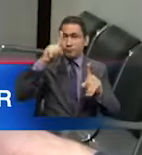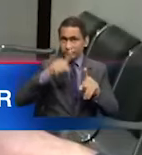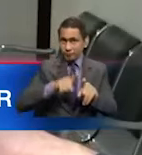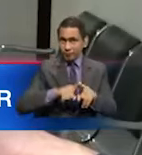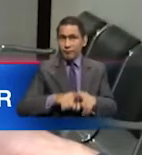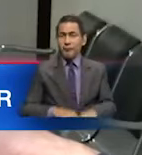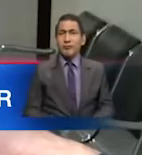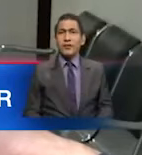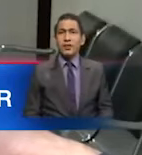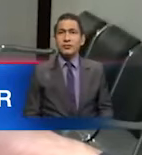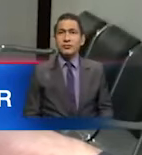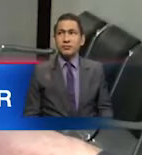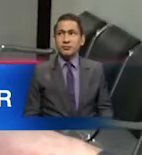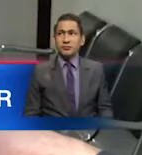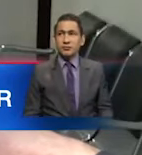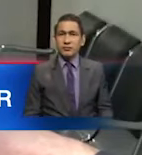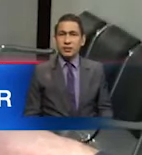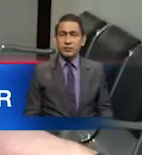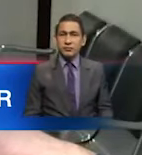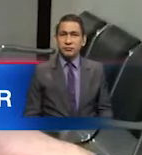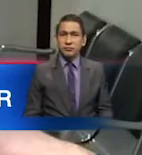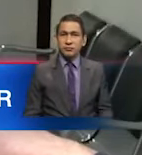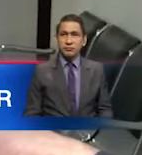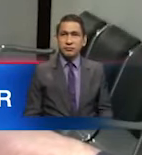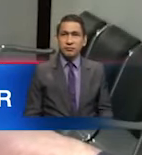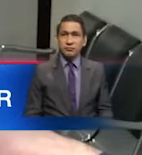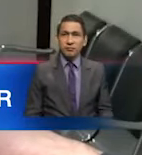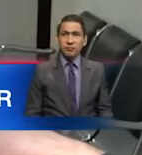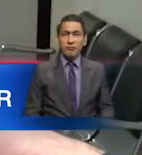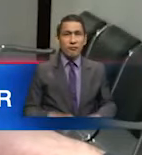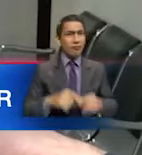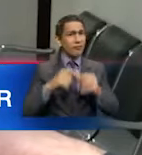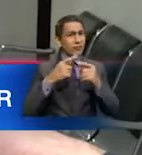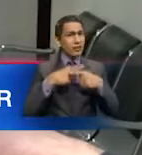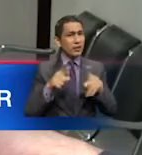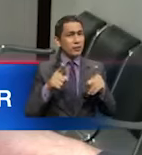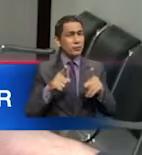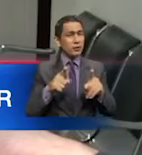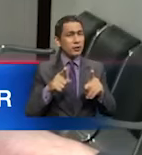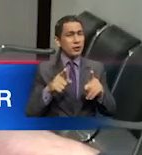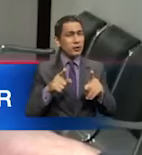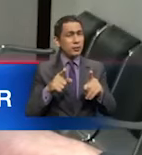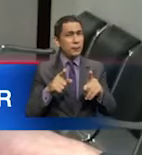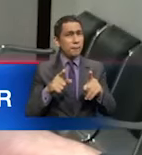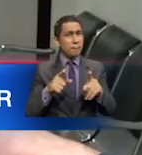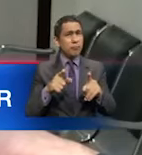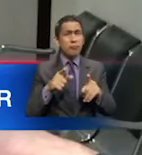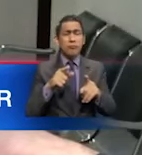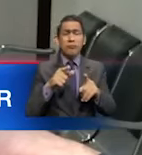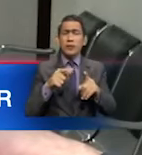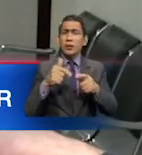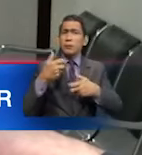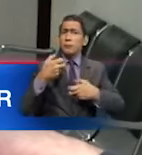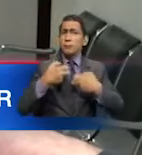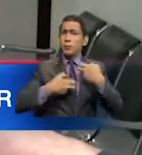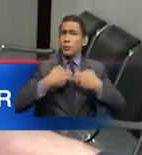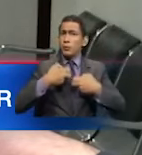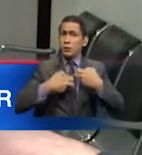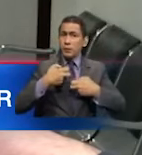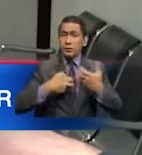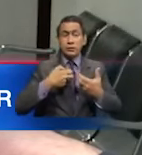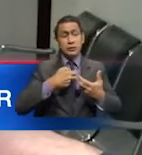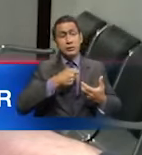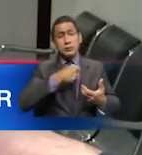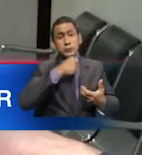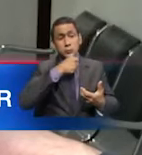tenemos una gran migración de población joven por la falta de empleo en el Ecuador. Por lo tanto, ¿quiénes se quedan? Se quedan los adultos